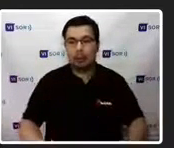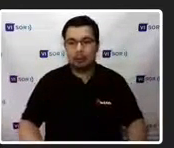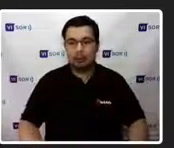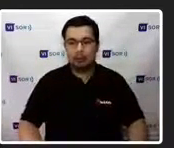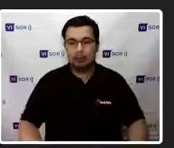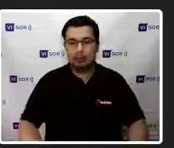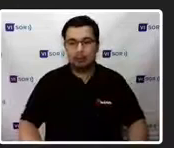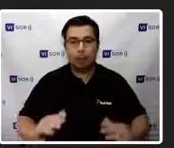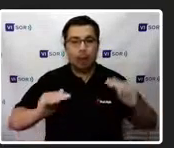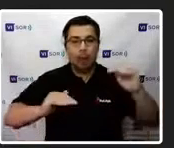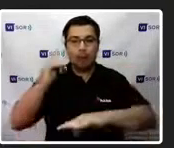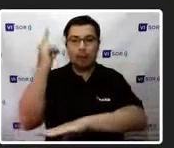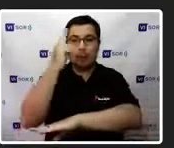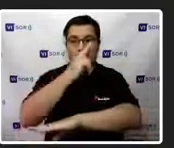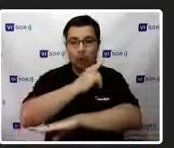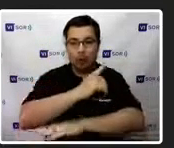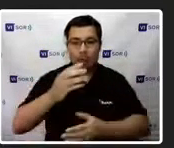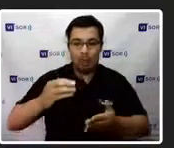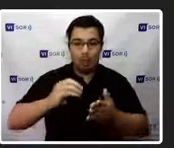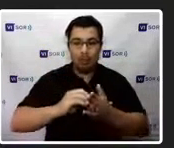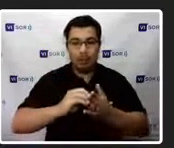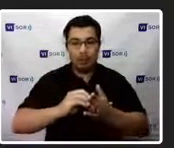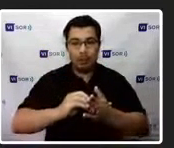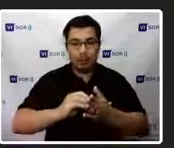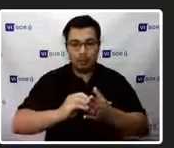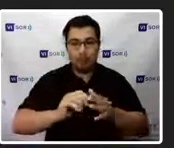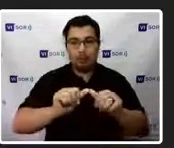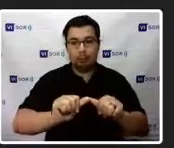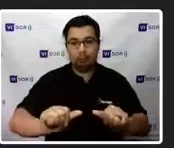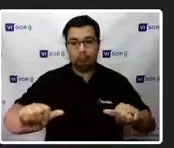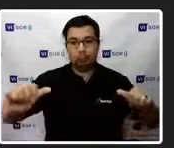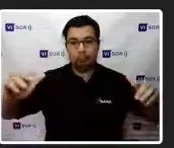más extensas de lo que es generalmente un trabajo en oficina.